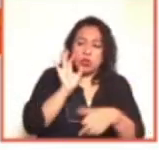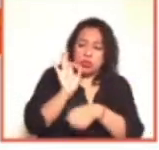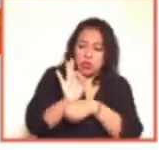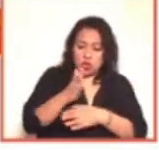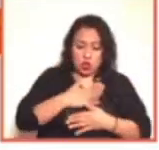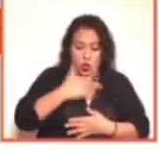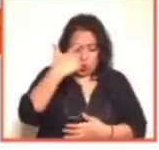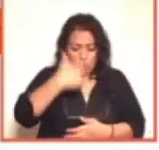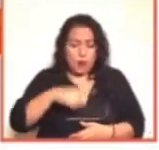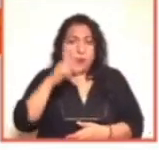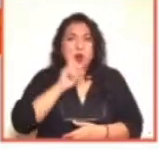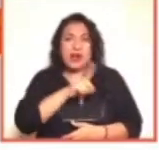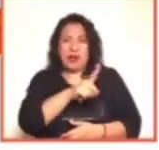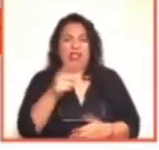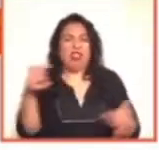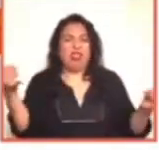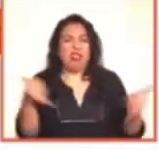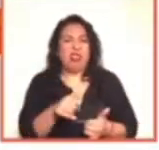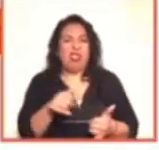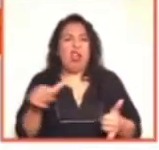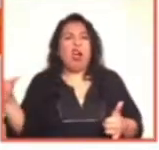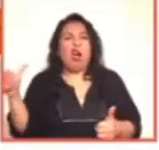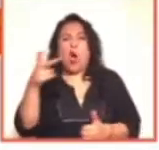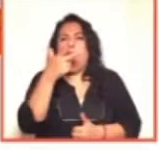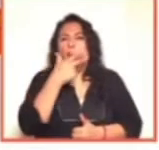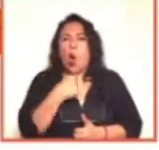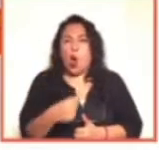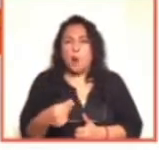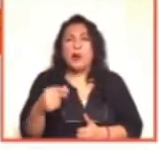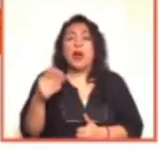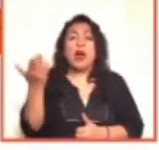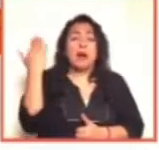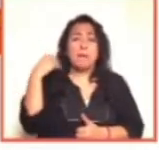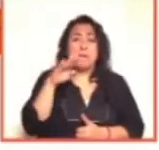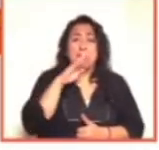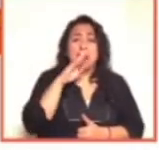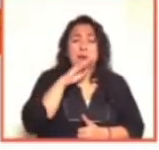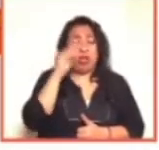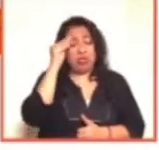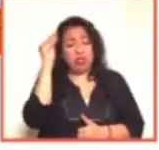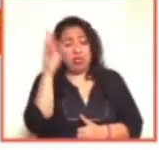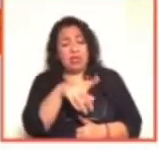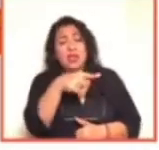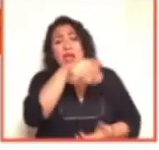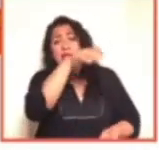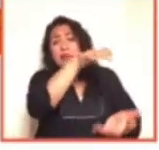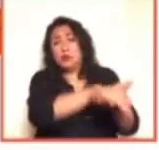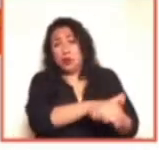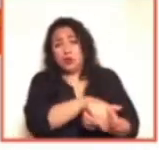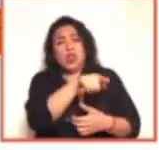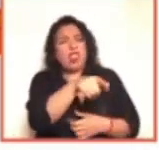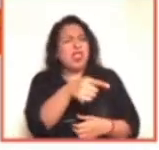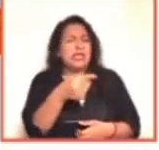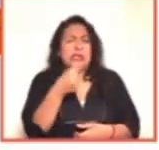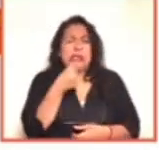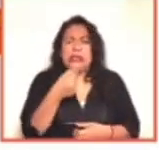Allende, quien se rebeló contra la autoridad masculina cuando su madre Panchita fue abandonada por su marido, siendo ella muy pequeña, que en su juventud